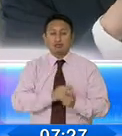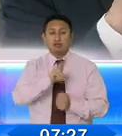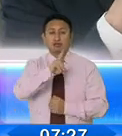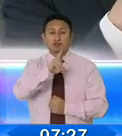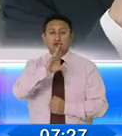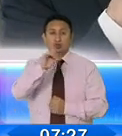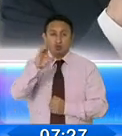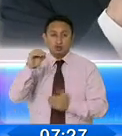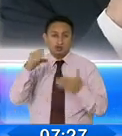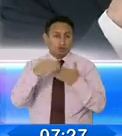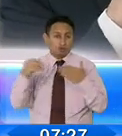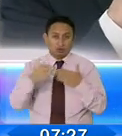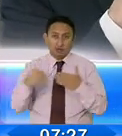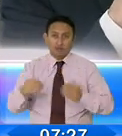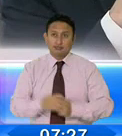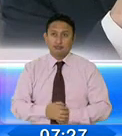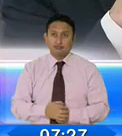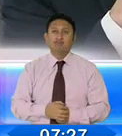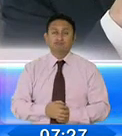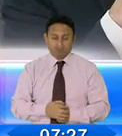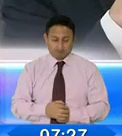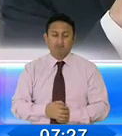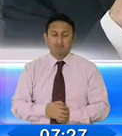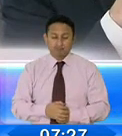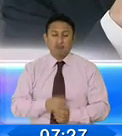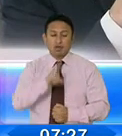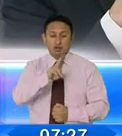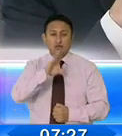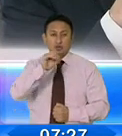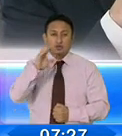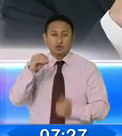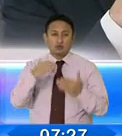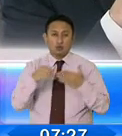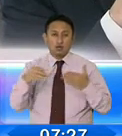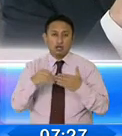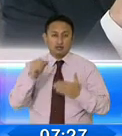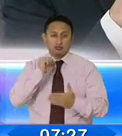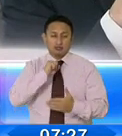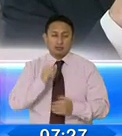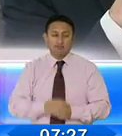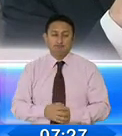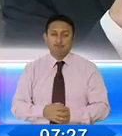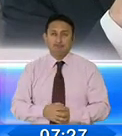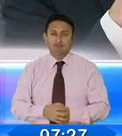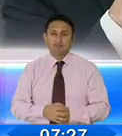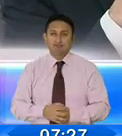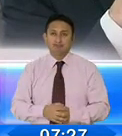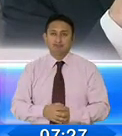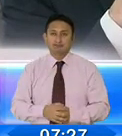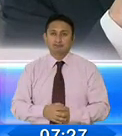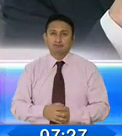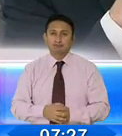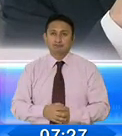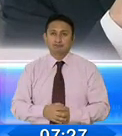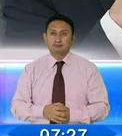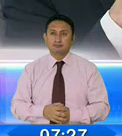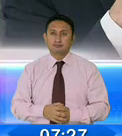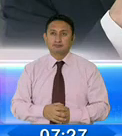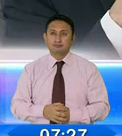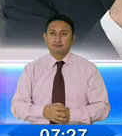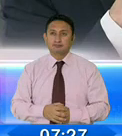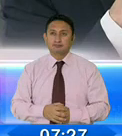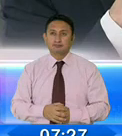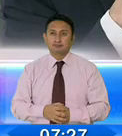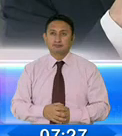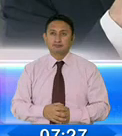$200. $200, exactamente, Roberto. Igualmente, se restringe dentro del